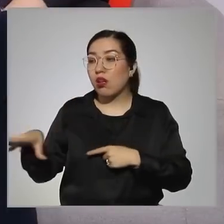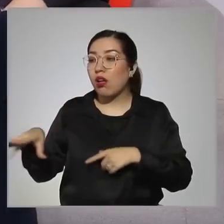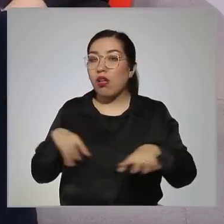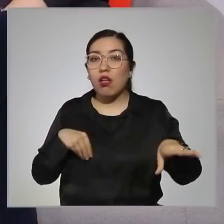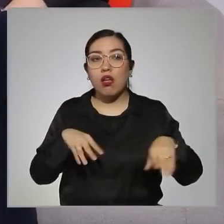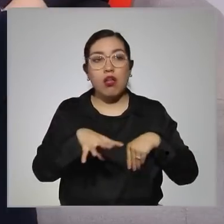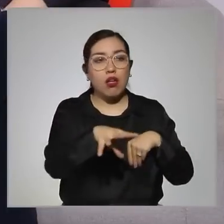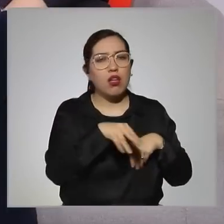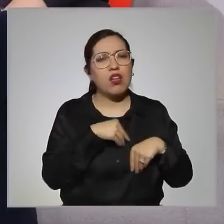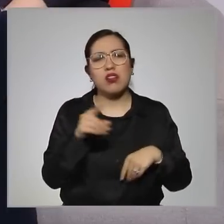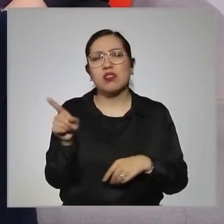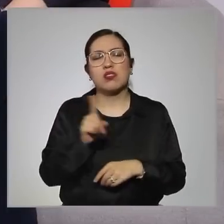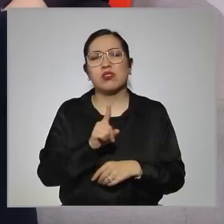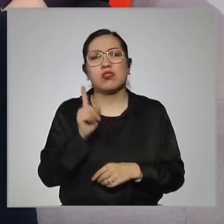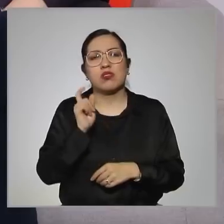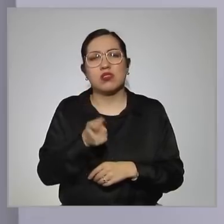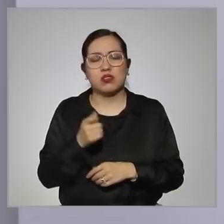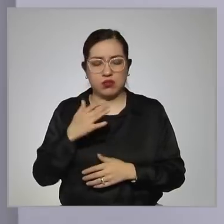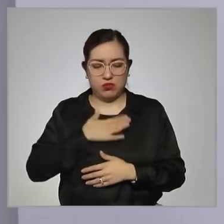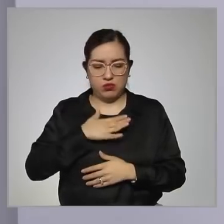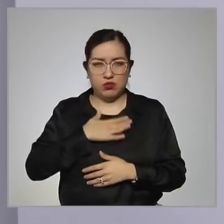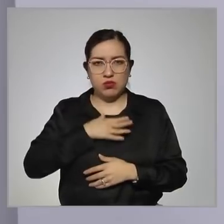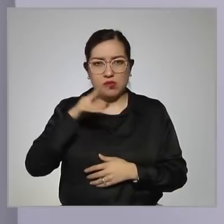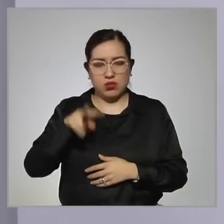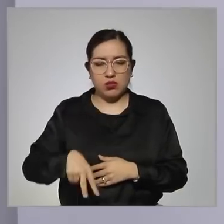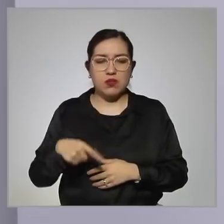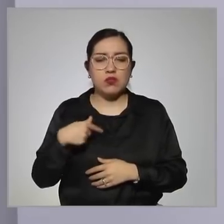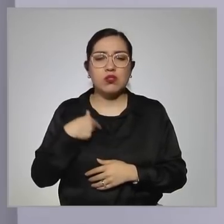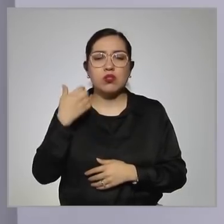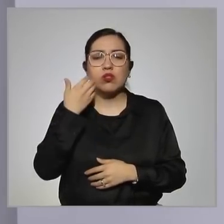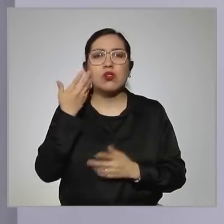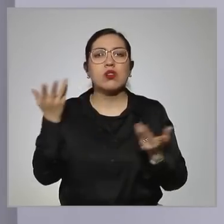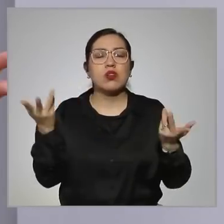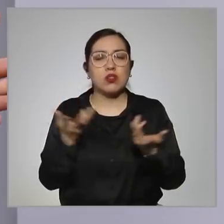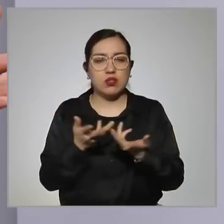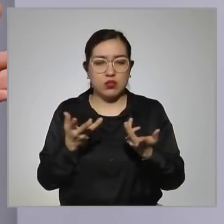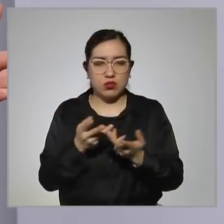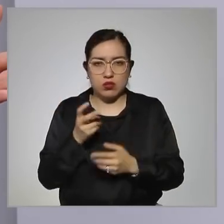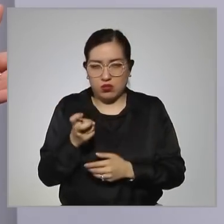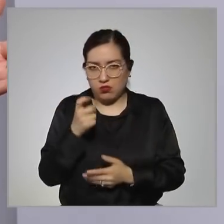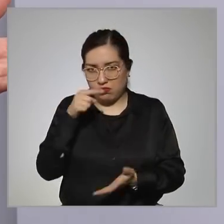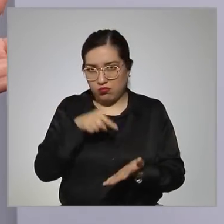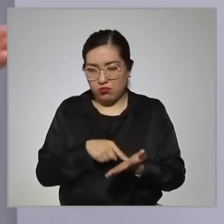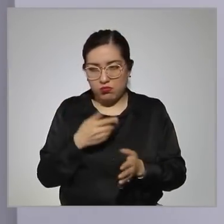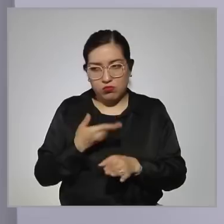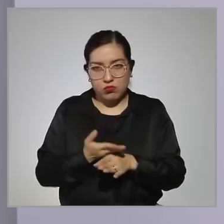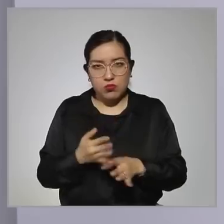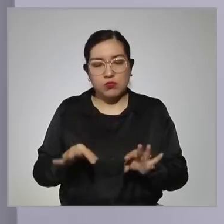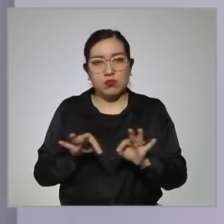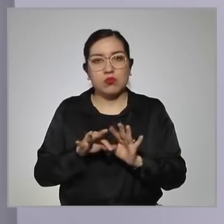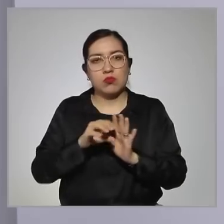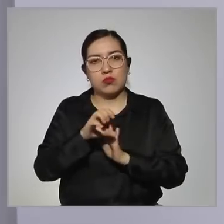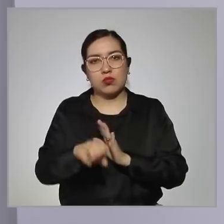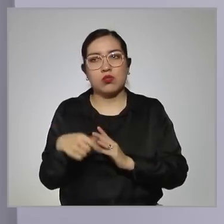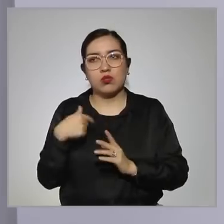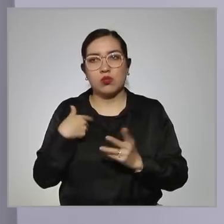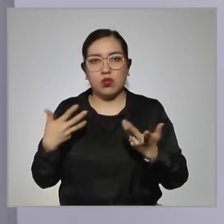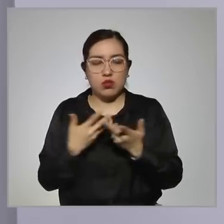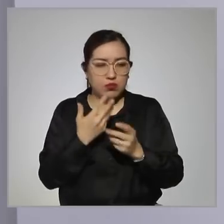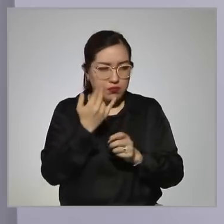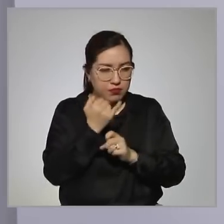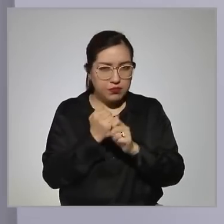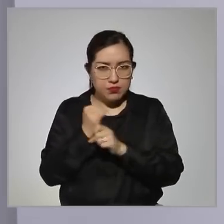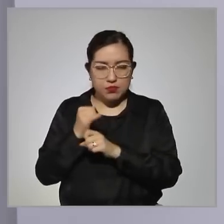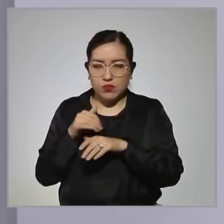sino asumir qué es lo que en realidad nosotras o nosotros queremos hacer. Y eso me parece fundamental. Por ejemplo, yo hago estudios de género